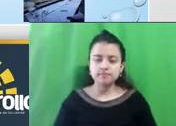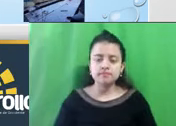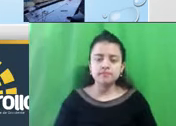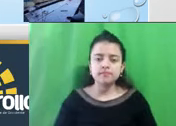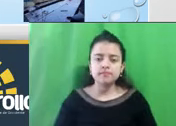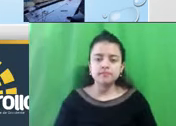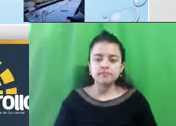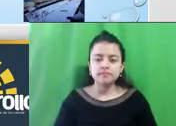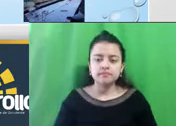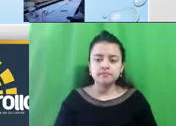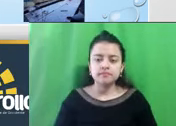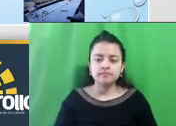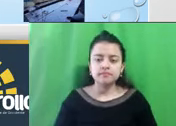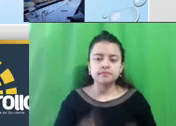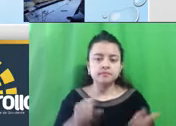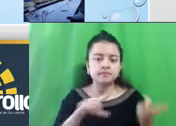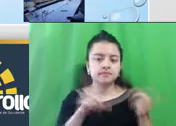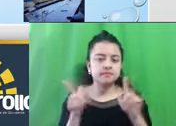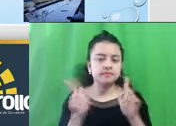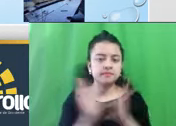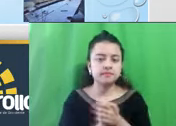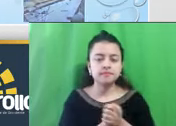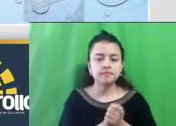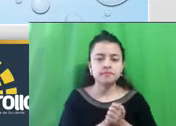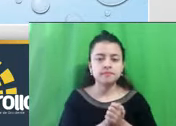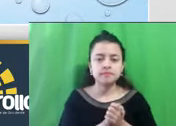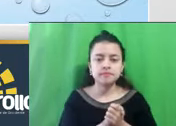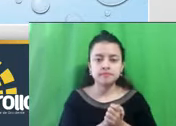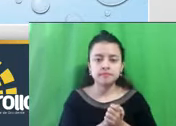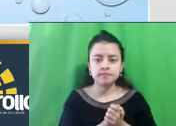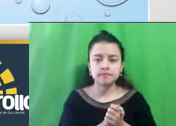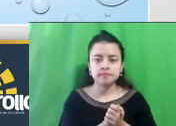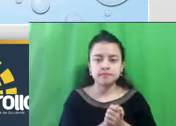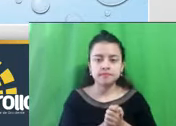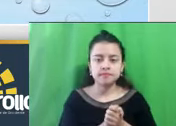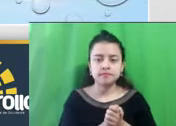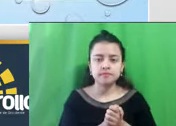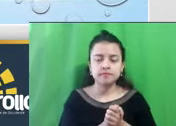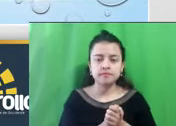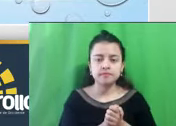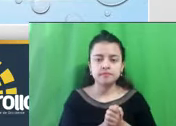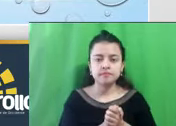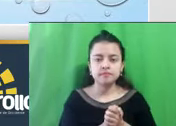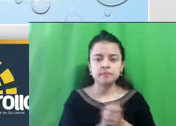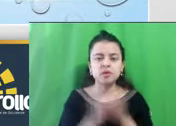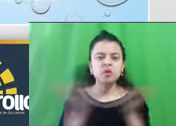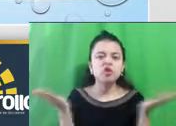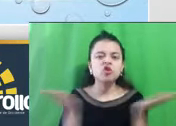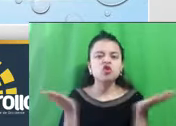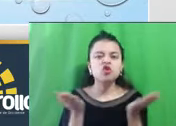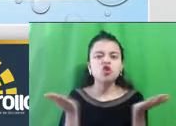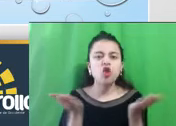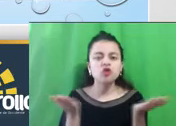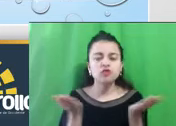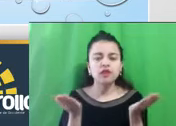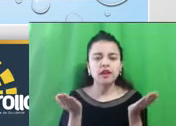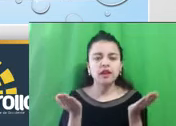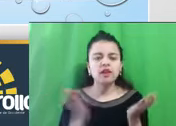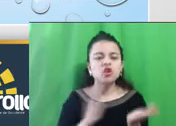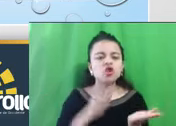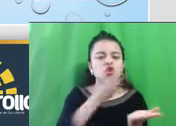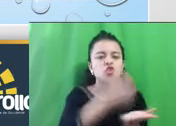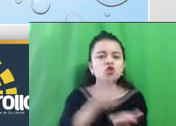Listo. Tenemos nosotros también unos puntos para la toma de muestras, ¿cierto? La toma de muestras es que son 18